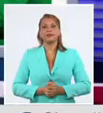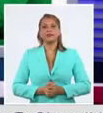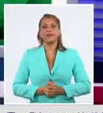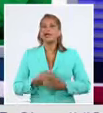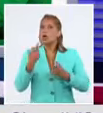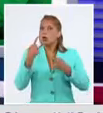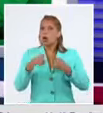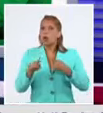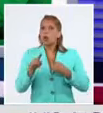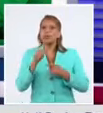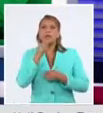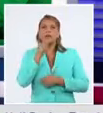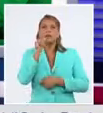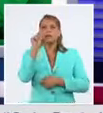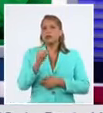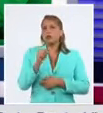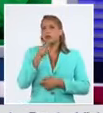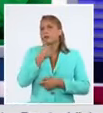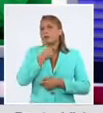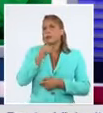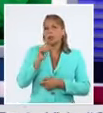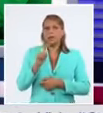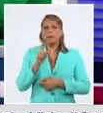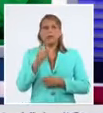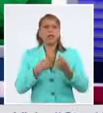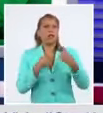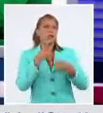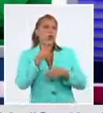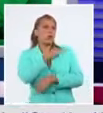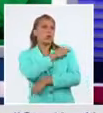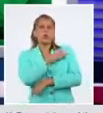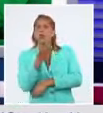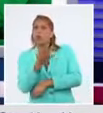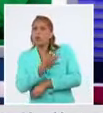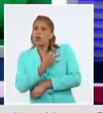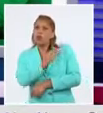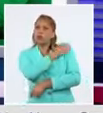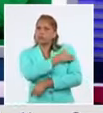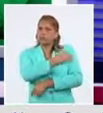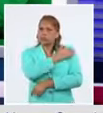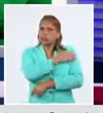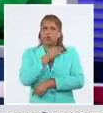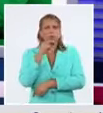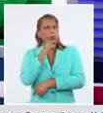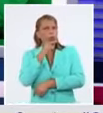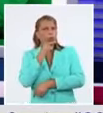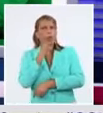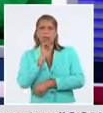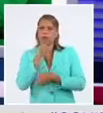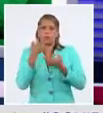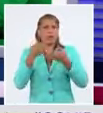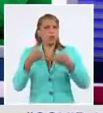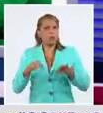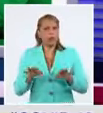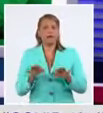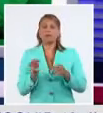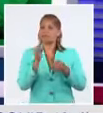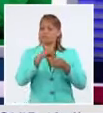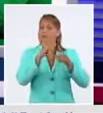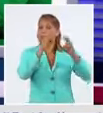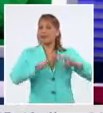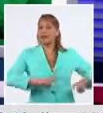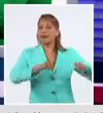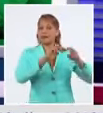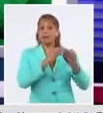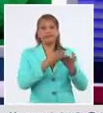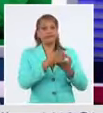síntomas esperados o no esperados, que es algo que también la vacuna ha probado, pero que también tiene que ser parte de esta investigación. Dentro